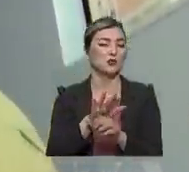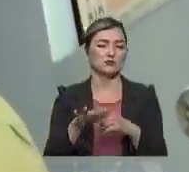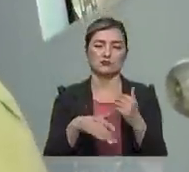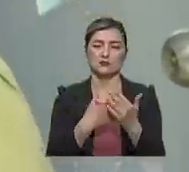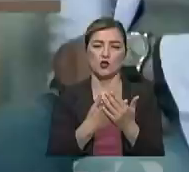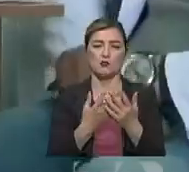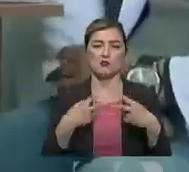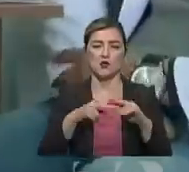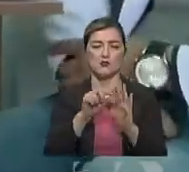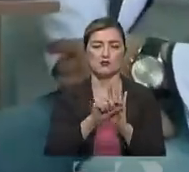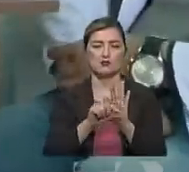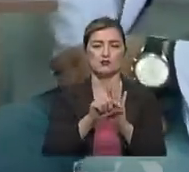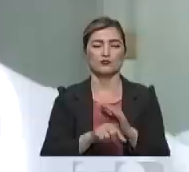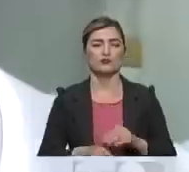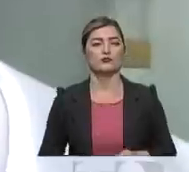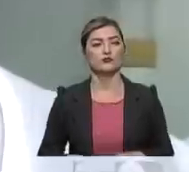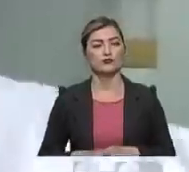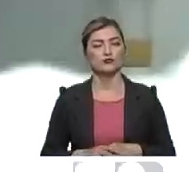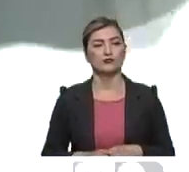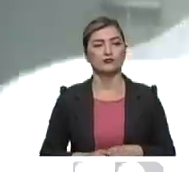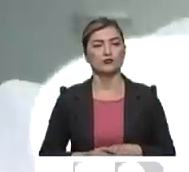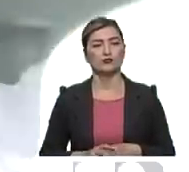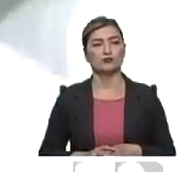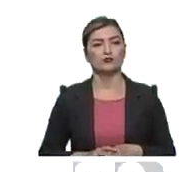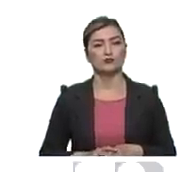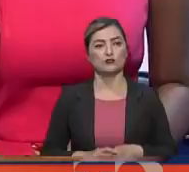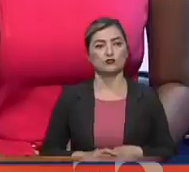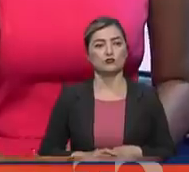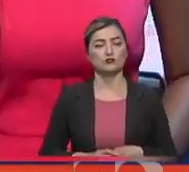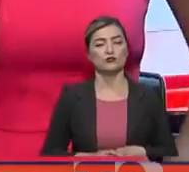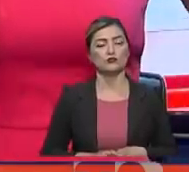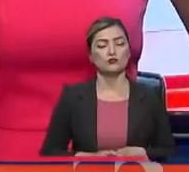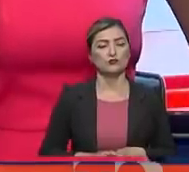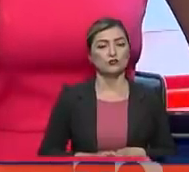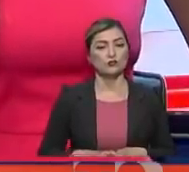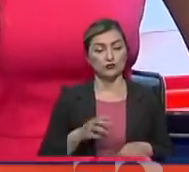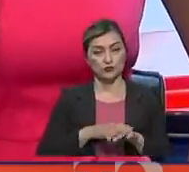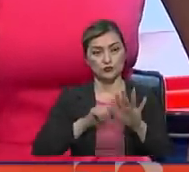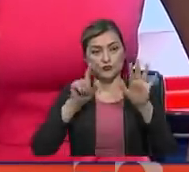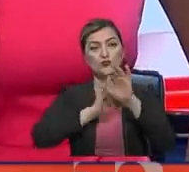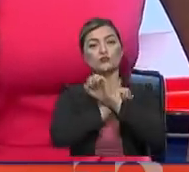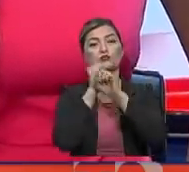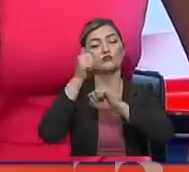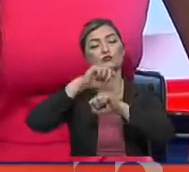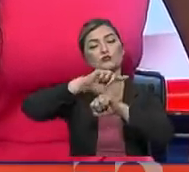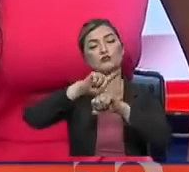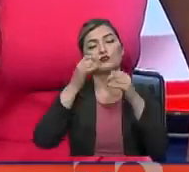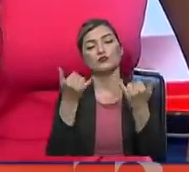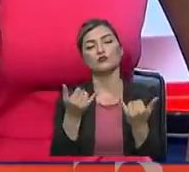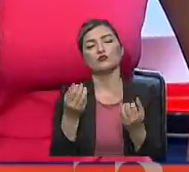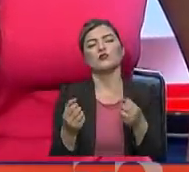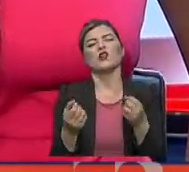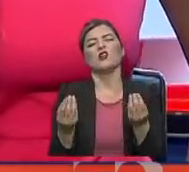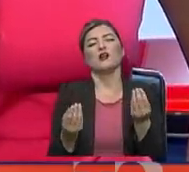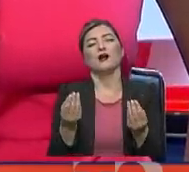ciudadanía. En Azogues, Marta Calle, 24 horas. 6:10, es momento de llamar